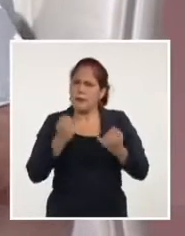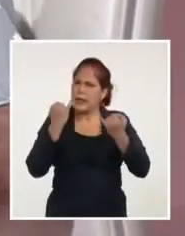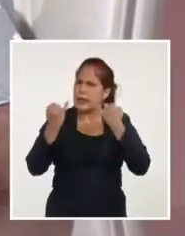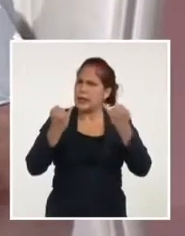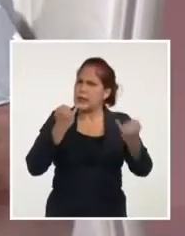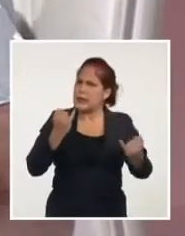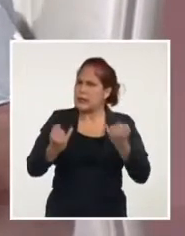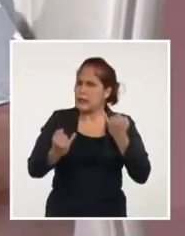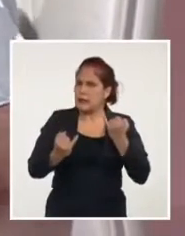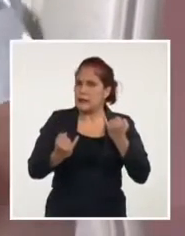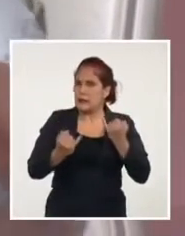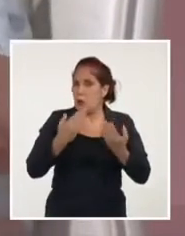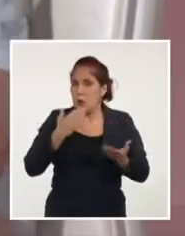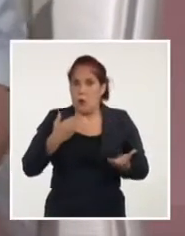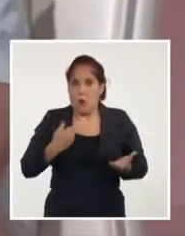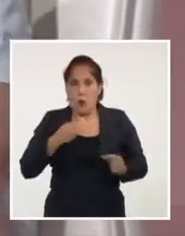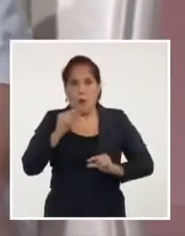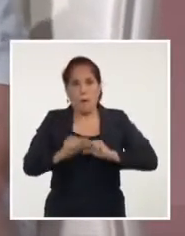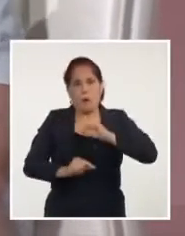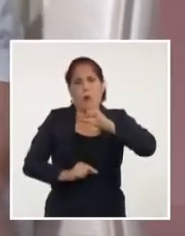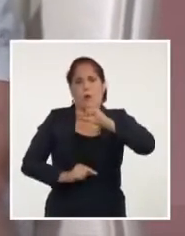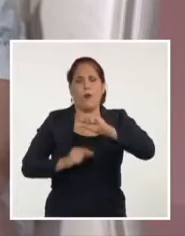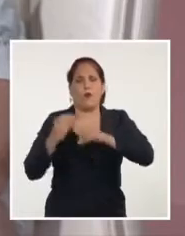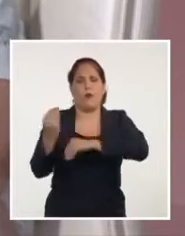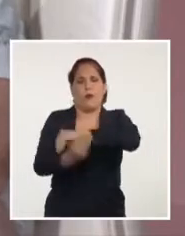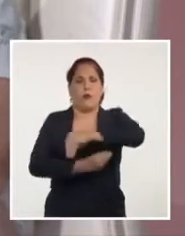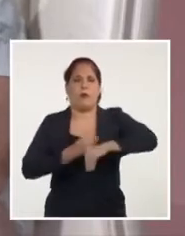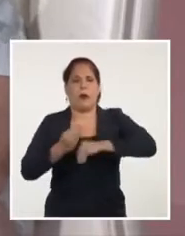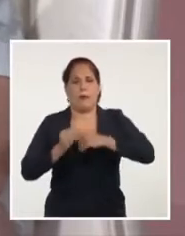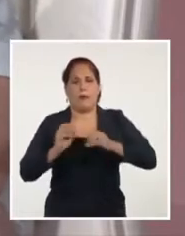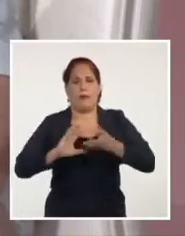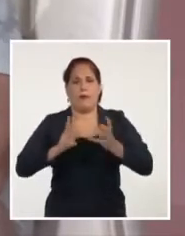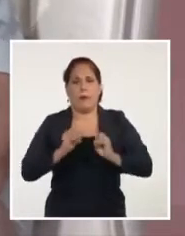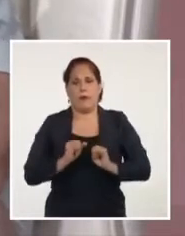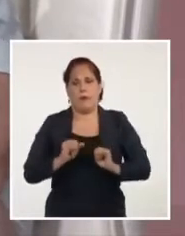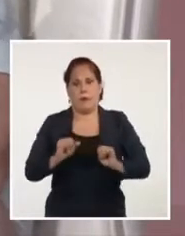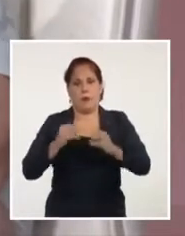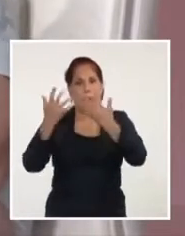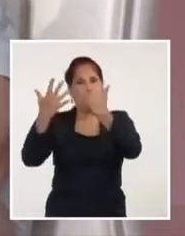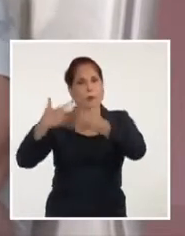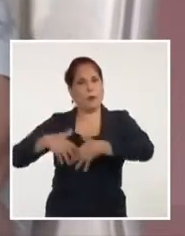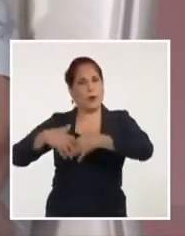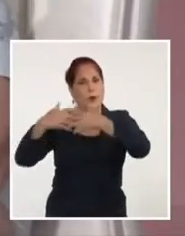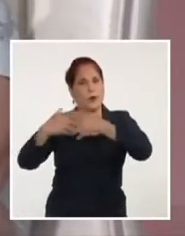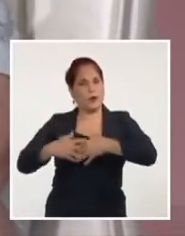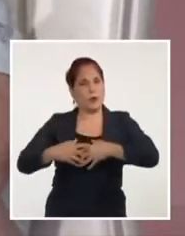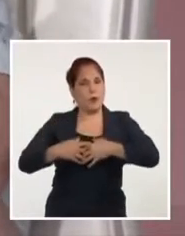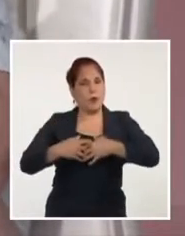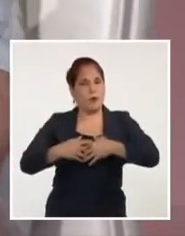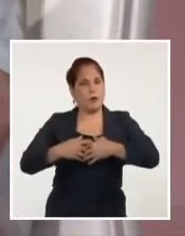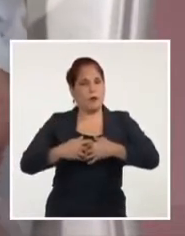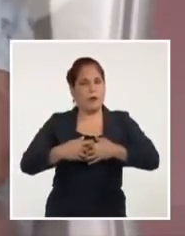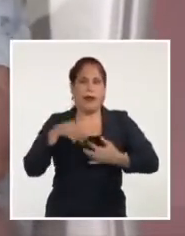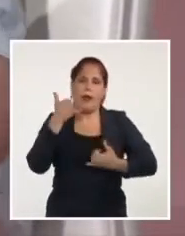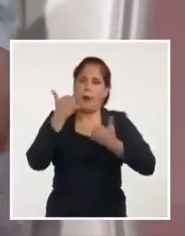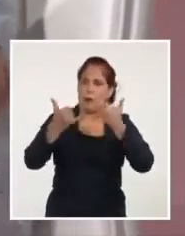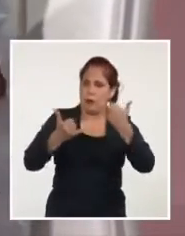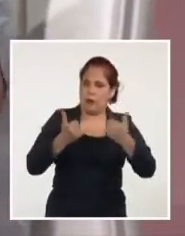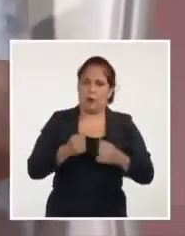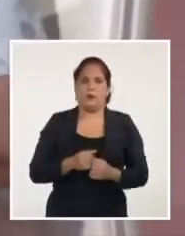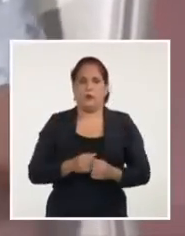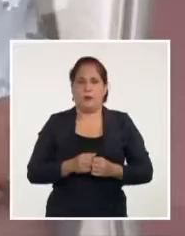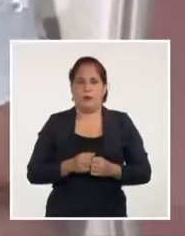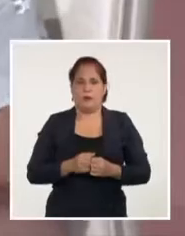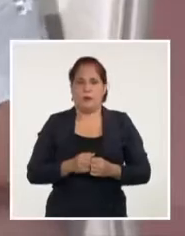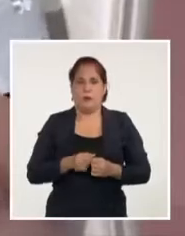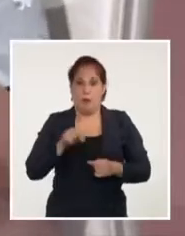resulta cómo se ha ido trasvasando también a la producción comunicativa en todos los órdenes, incluyendo